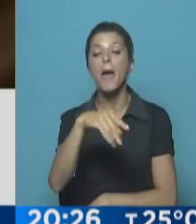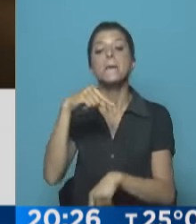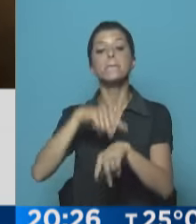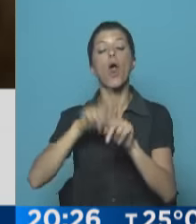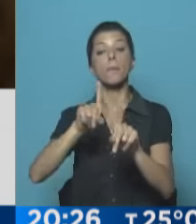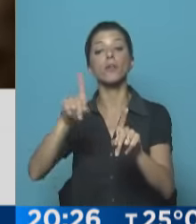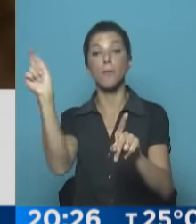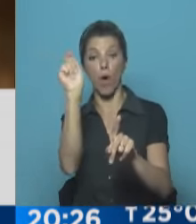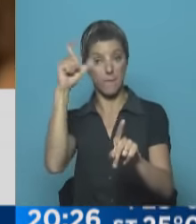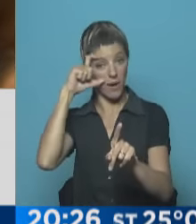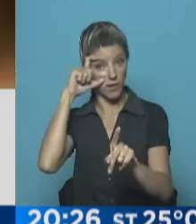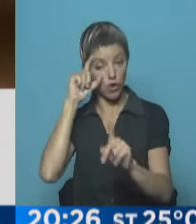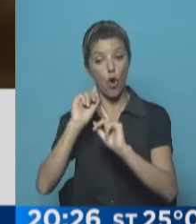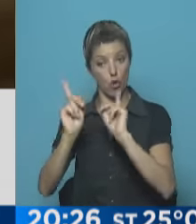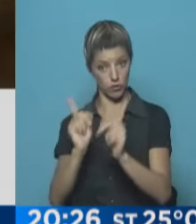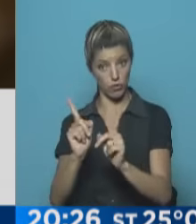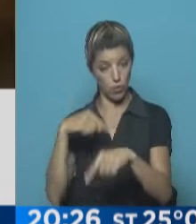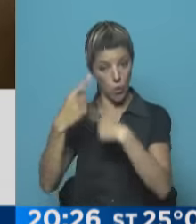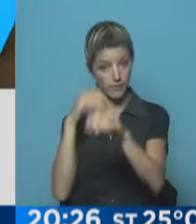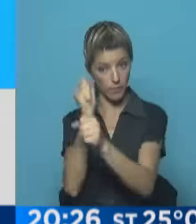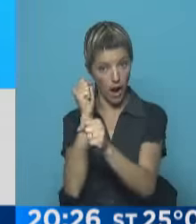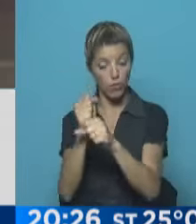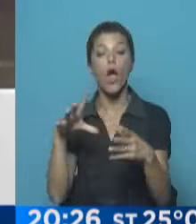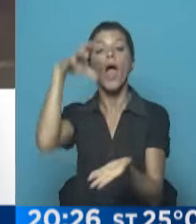enero continuará al frente del Juzgado Federal 5.